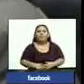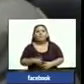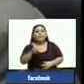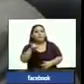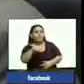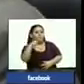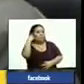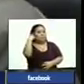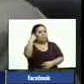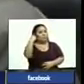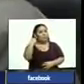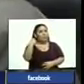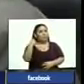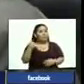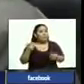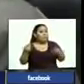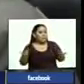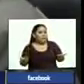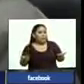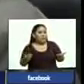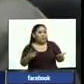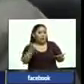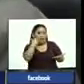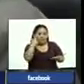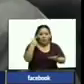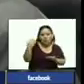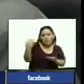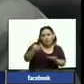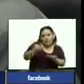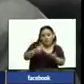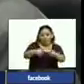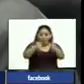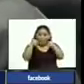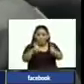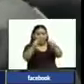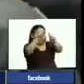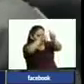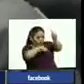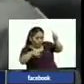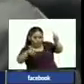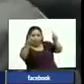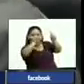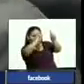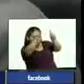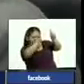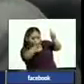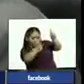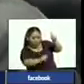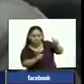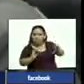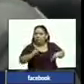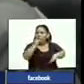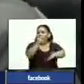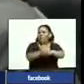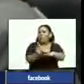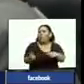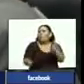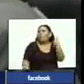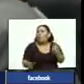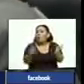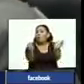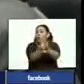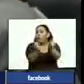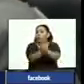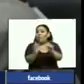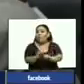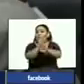importante es pizarra en mano, y vamos a necesitar una buena pizarra, definir el problema claramente, pero